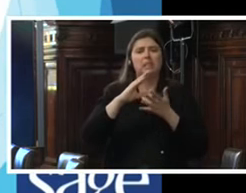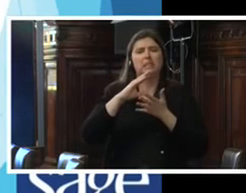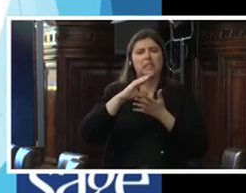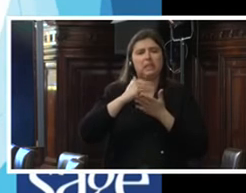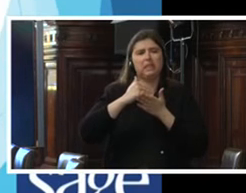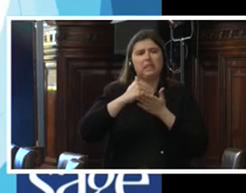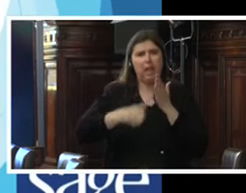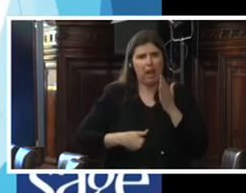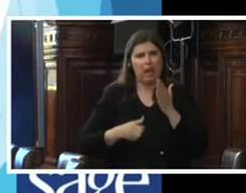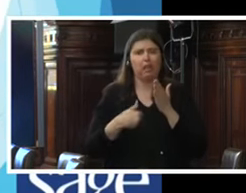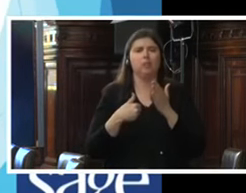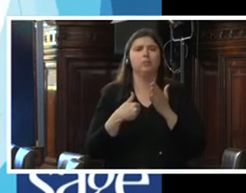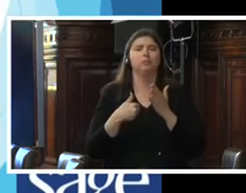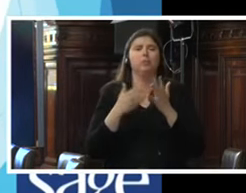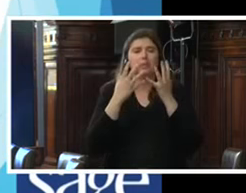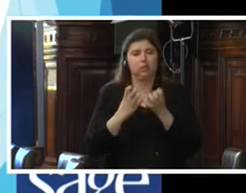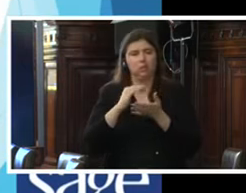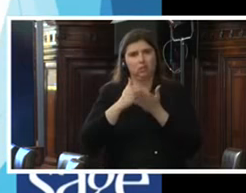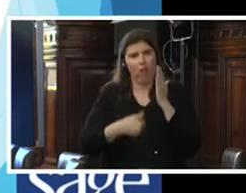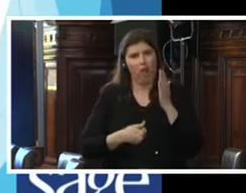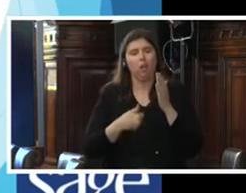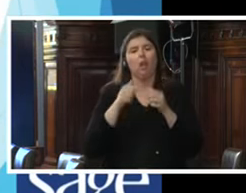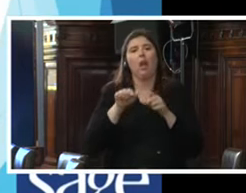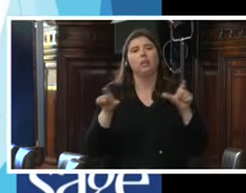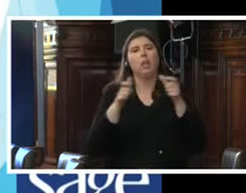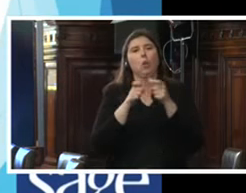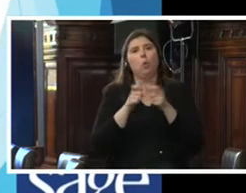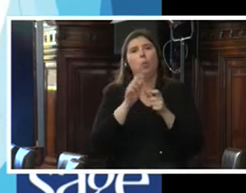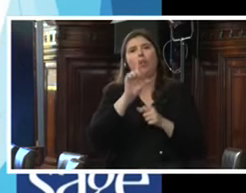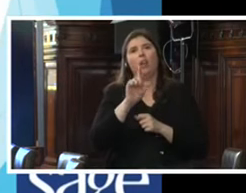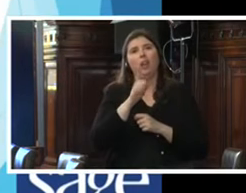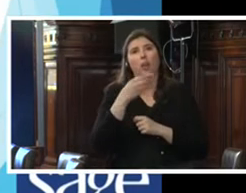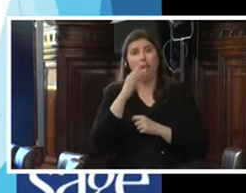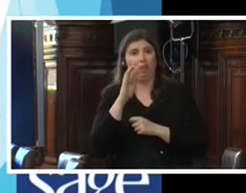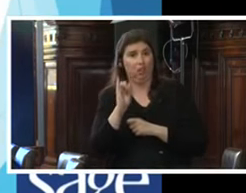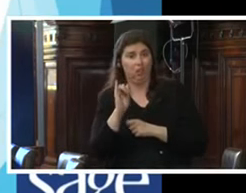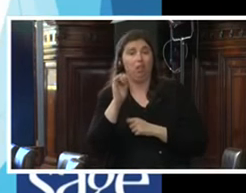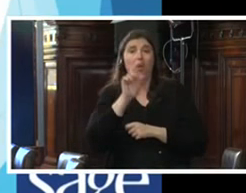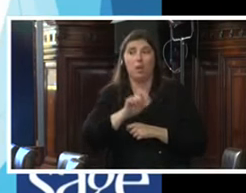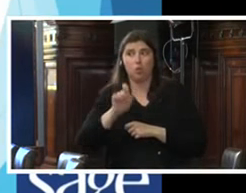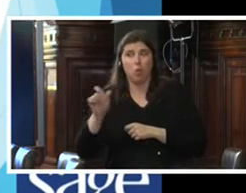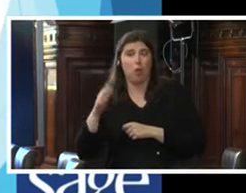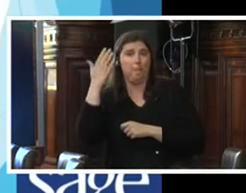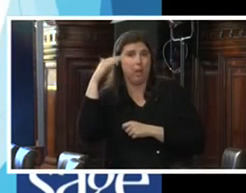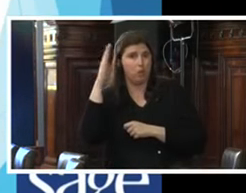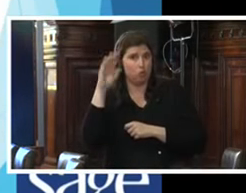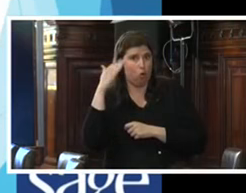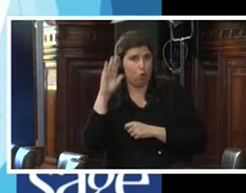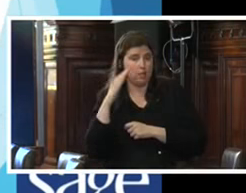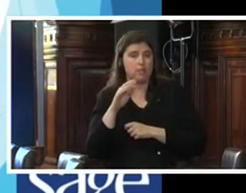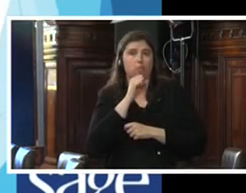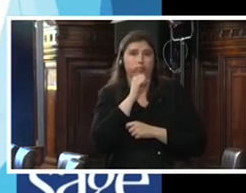cubrirán antes de obama administration en este tiempo del miembro políticamente wilson robert sean leonard